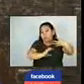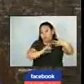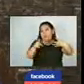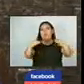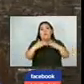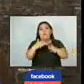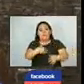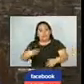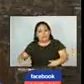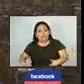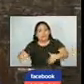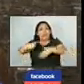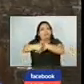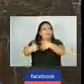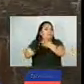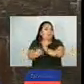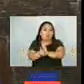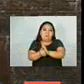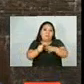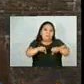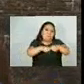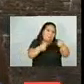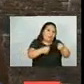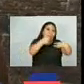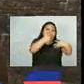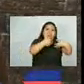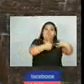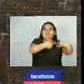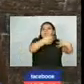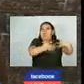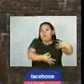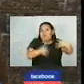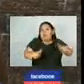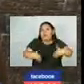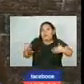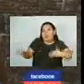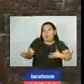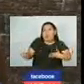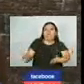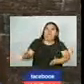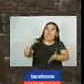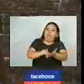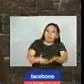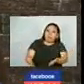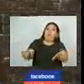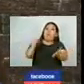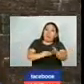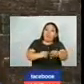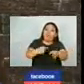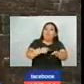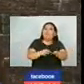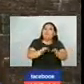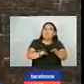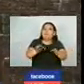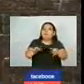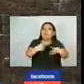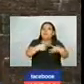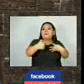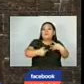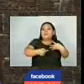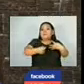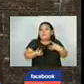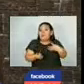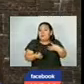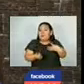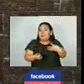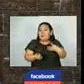Presidencia como de la Asamblea Legislativa, que están llevando adelante una prolongación indefinida del régimen de excepción.